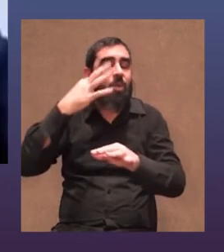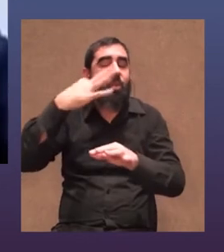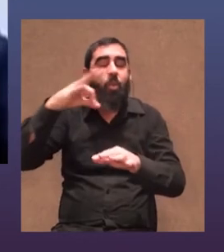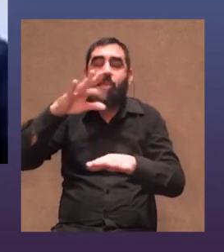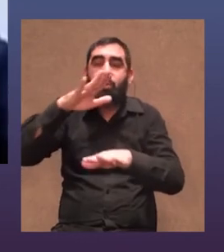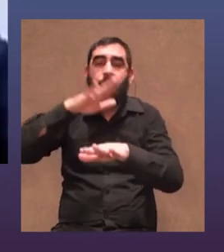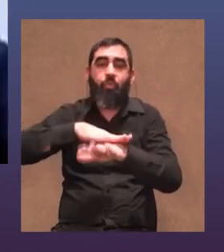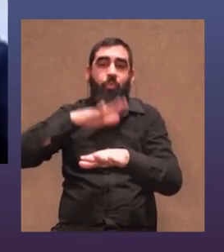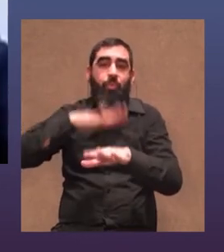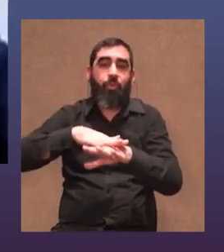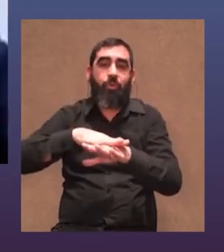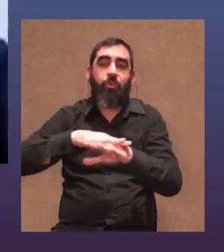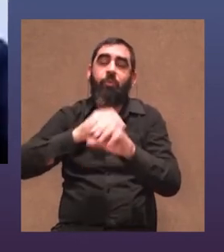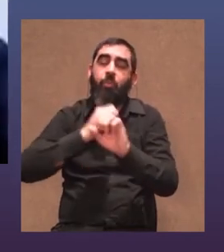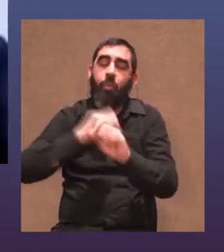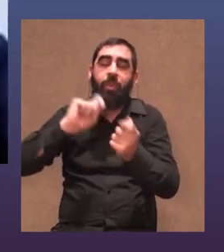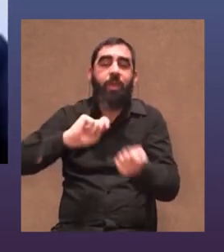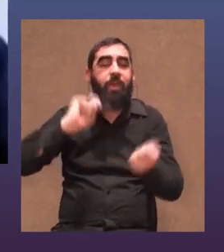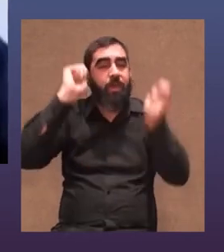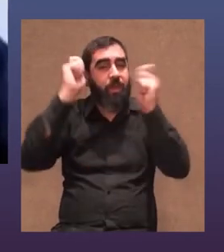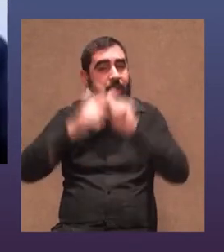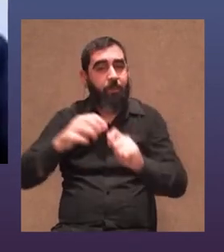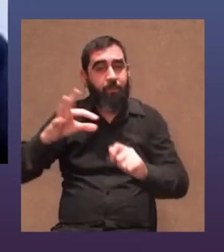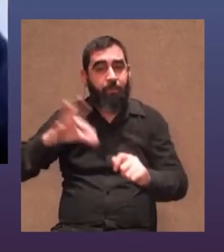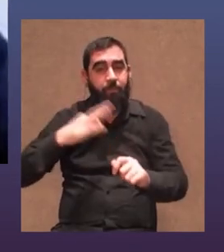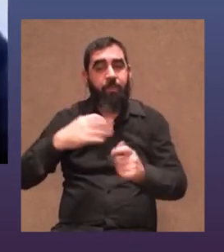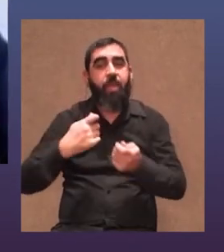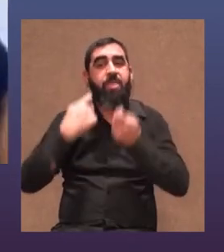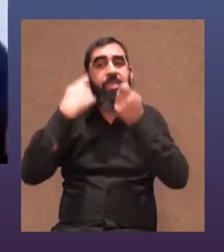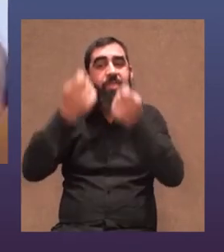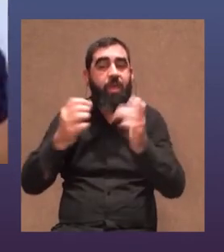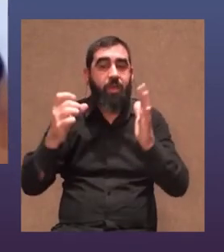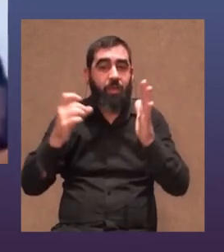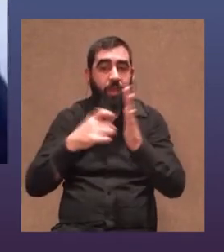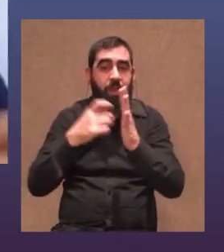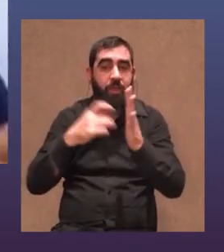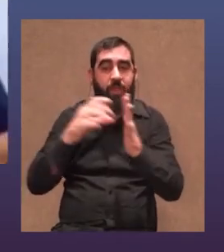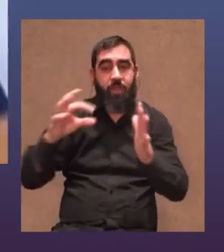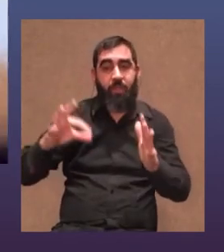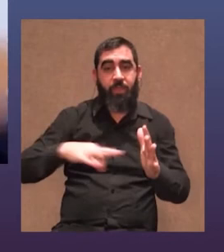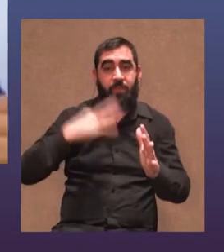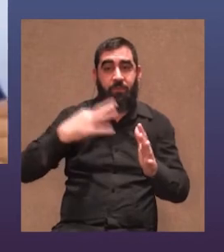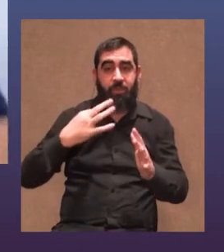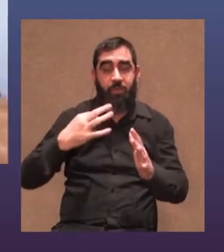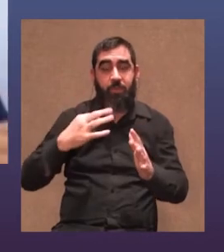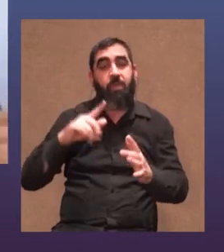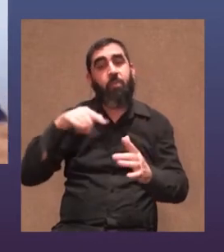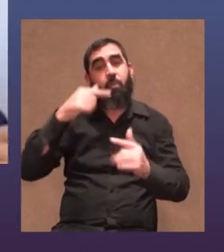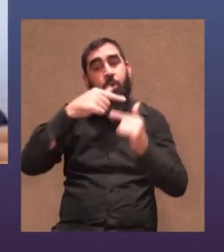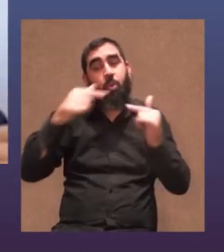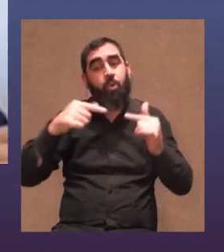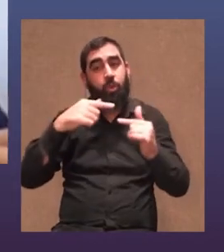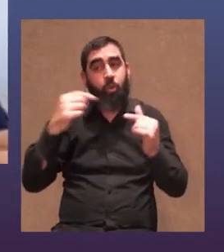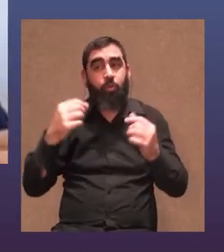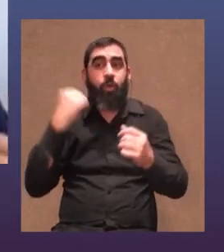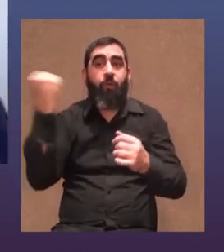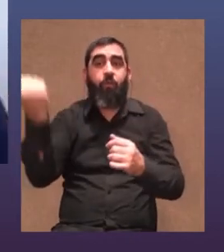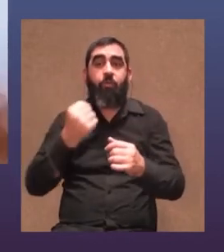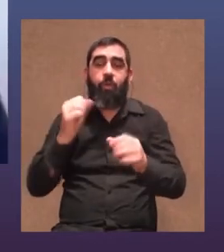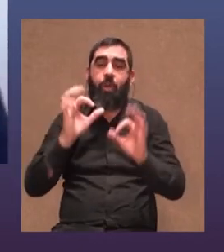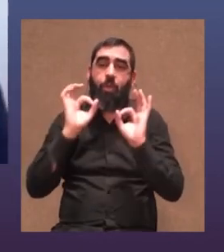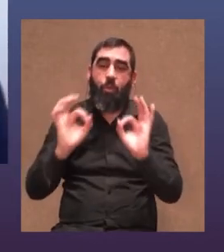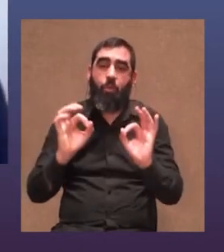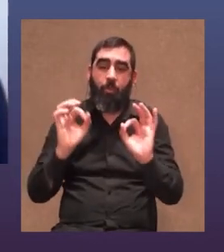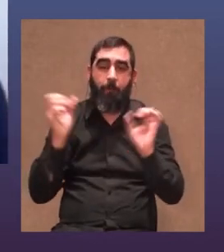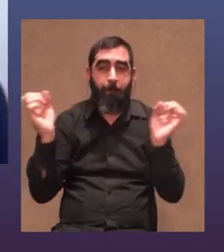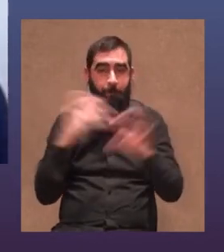irrepetible, te puede cambiar la vida y da calidad de vida. Da calidad de vida después que otras cosas fundamentales están cubiertas, por supuesto. Pero